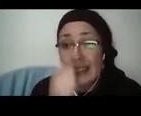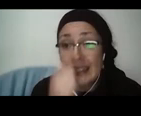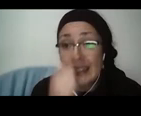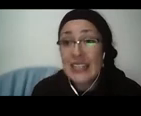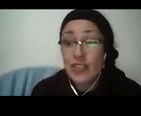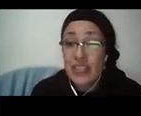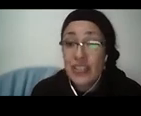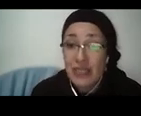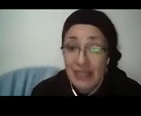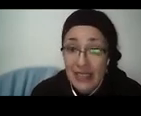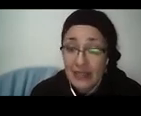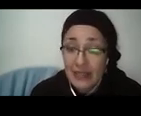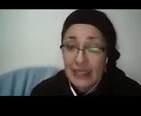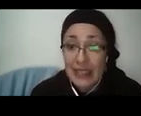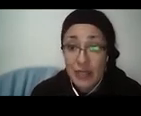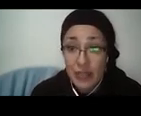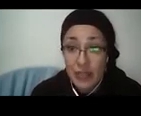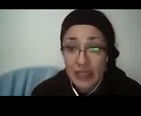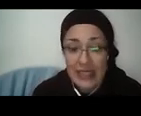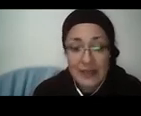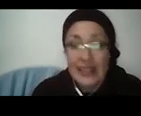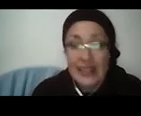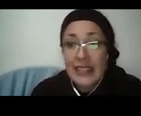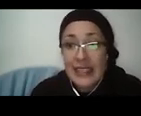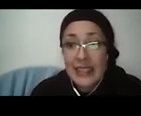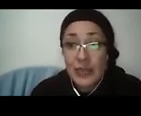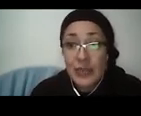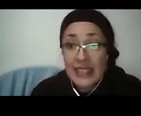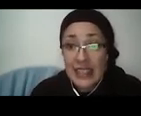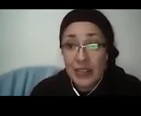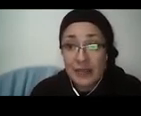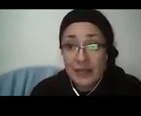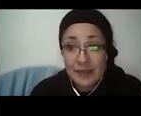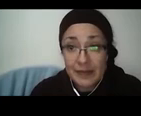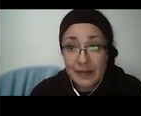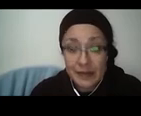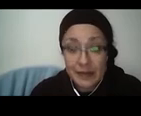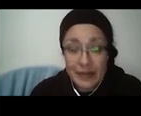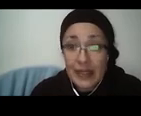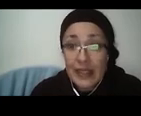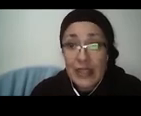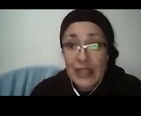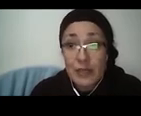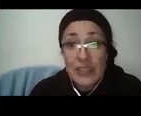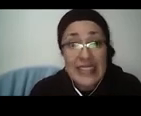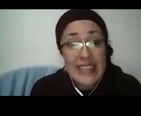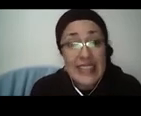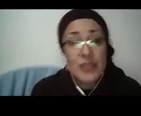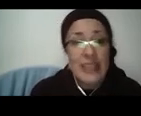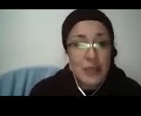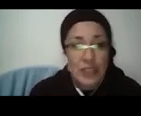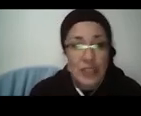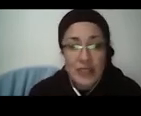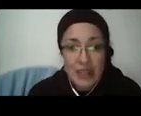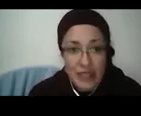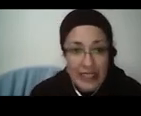de generación renovable que tenemos en nuestra región. Y lo importante es que ustedes